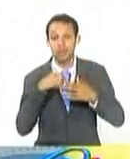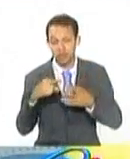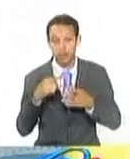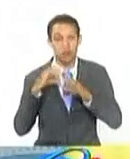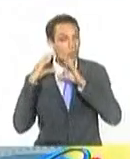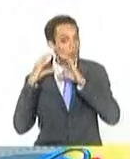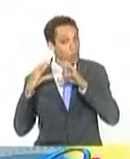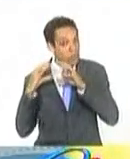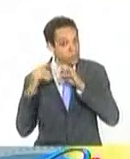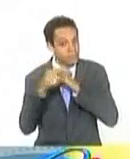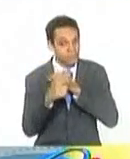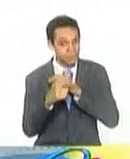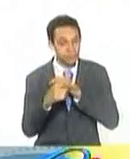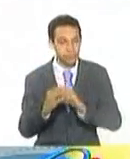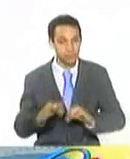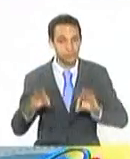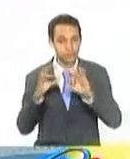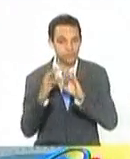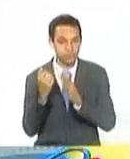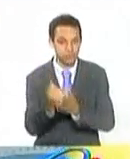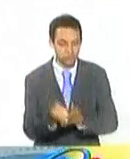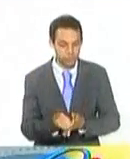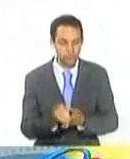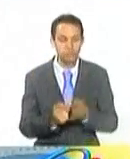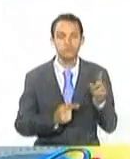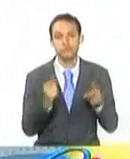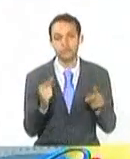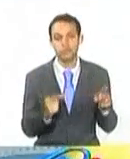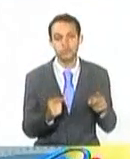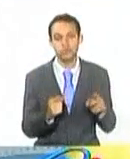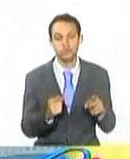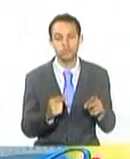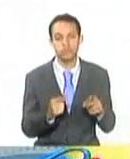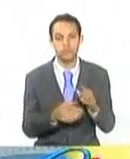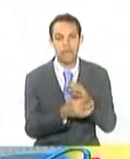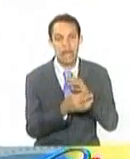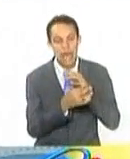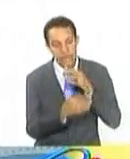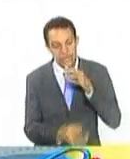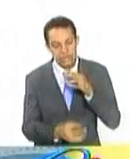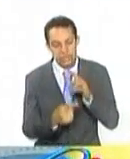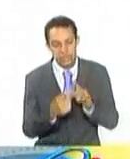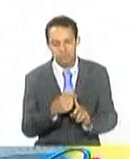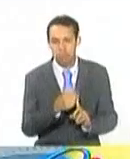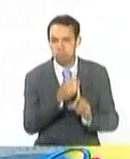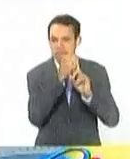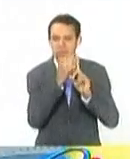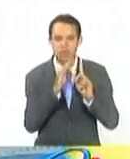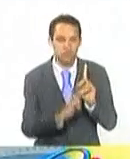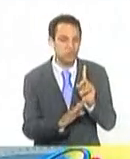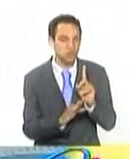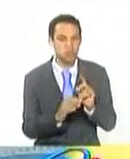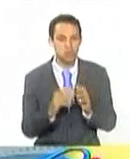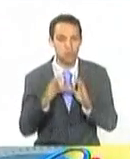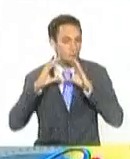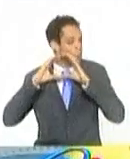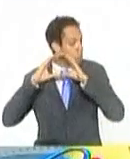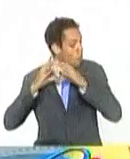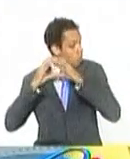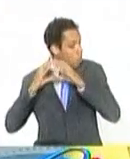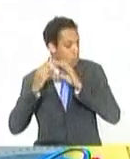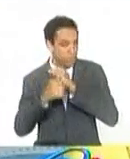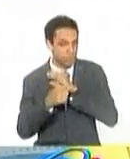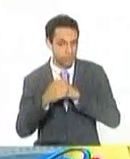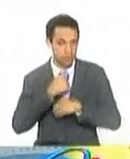salud Porque son aceites que no produce el cuerpo llamamos aceites esenciales y obviamente si uno